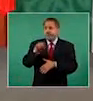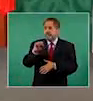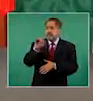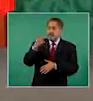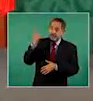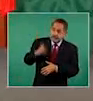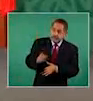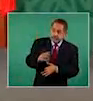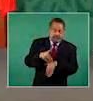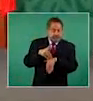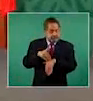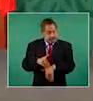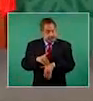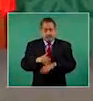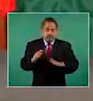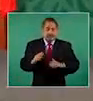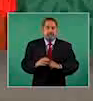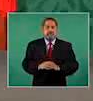que